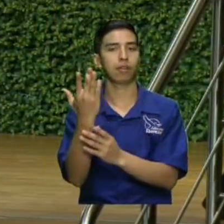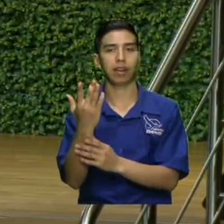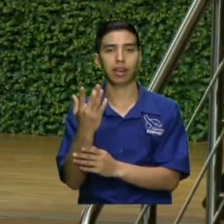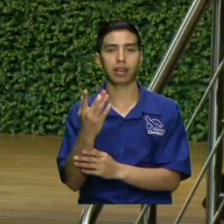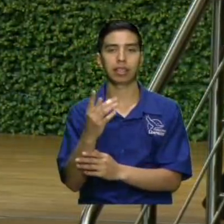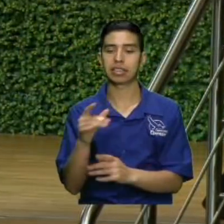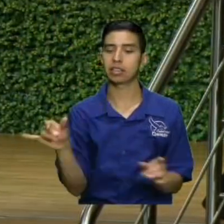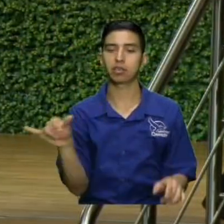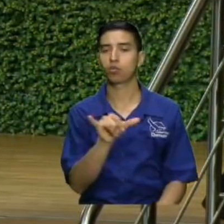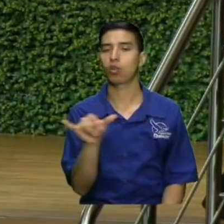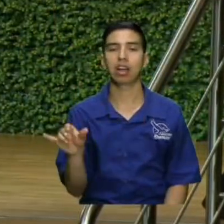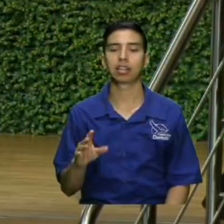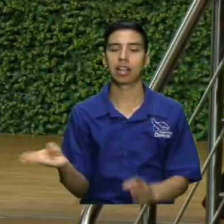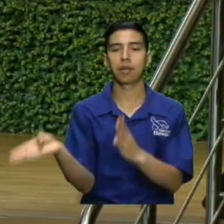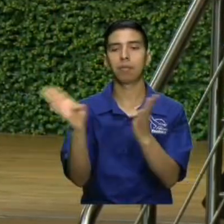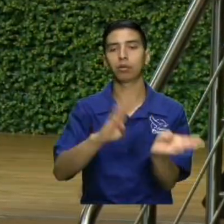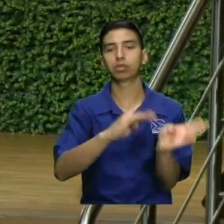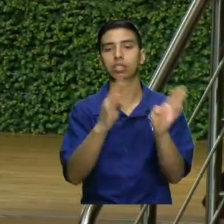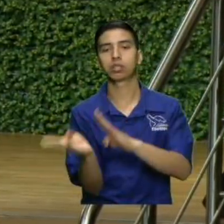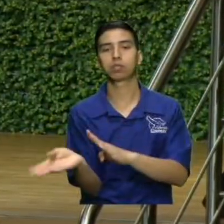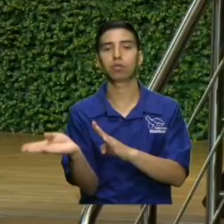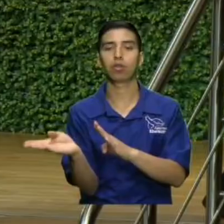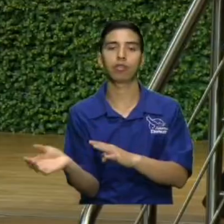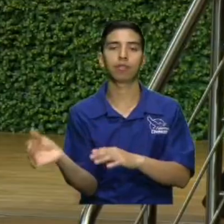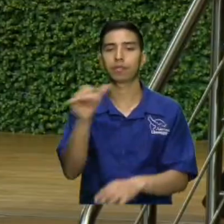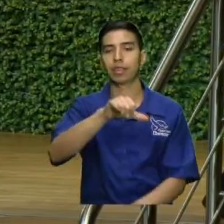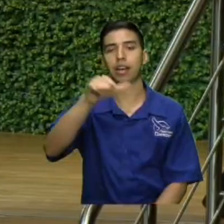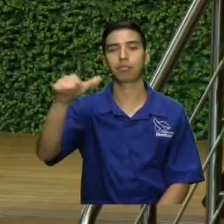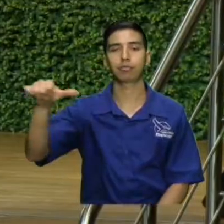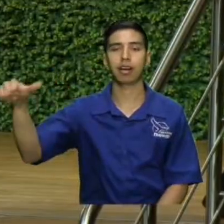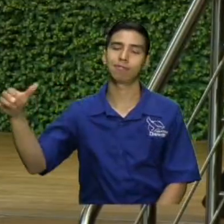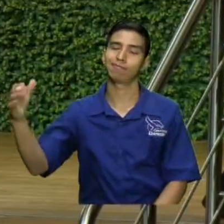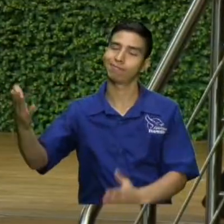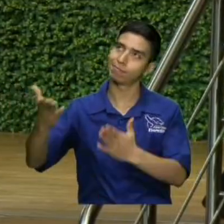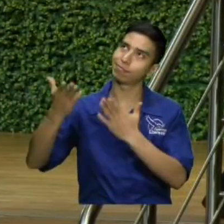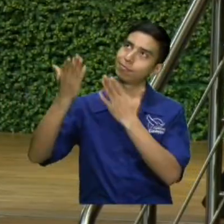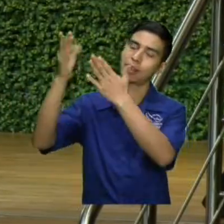tipificado ahí en Romanos capítulo 6. Bendiga a Dios con un aplauso.